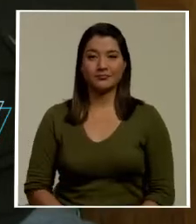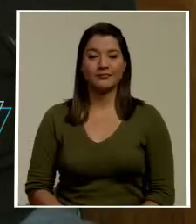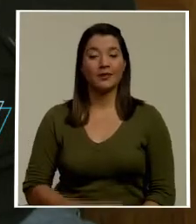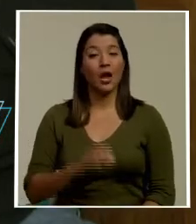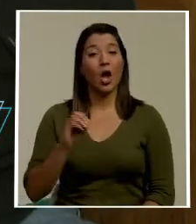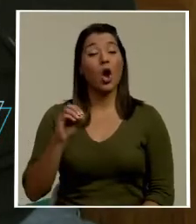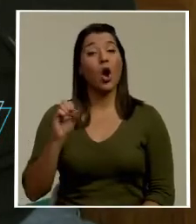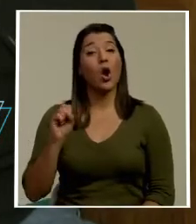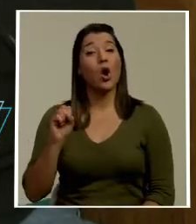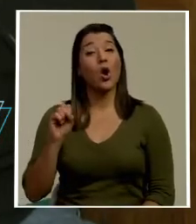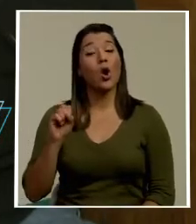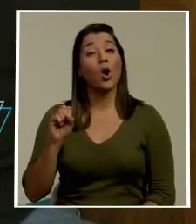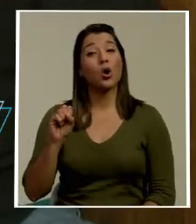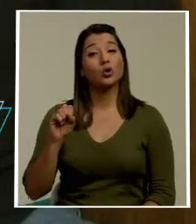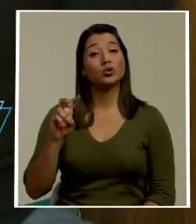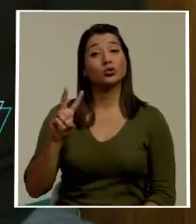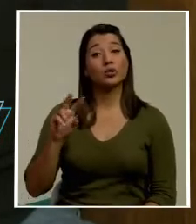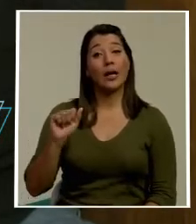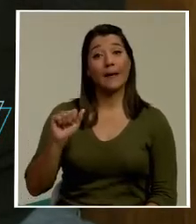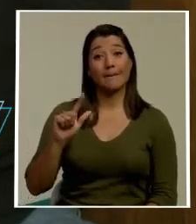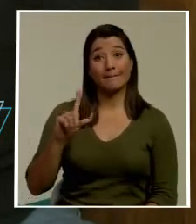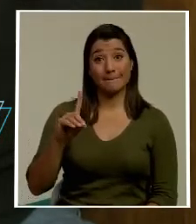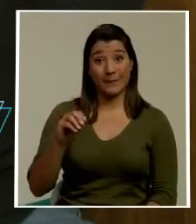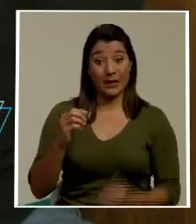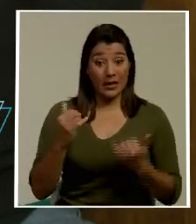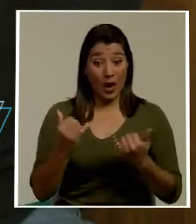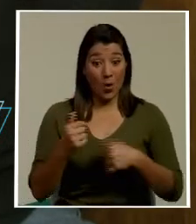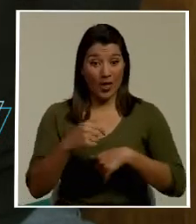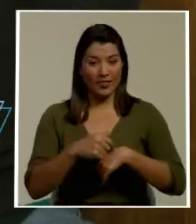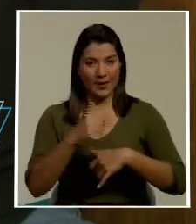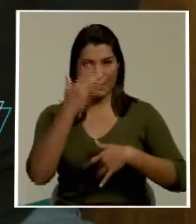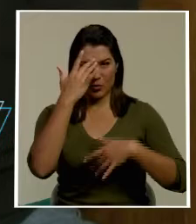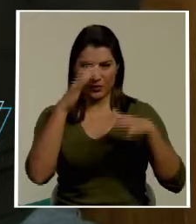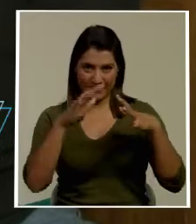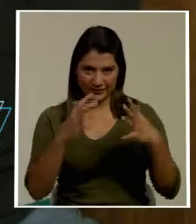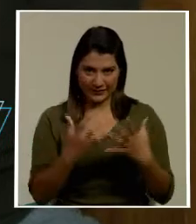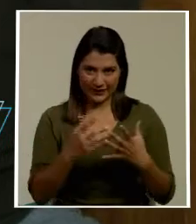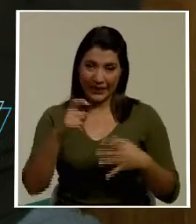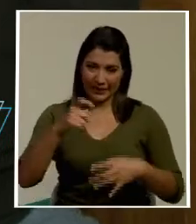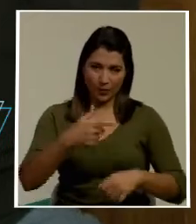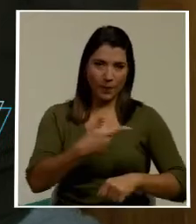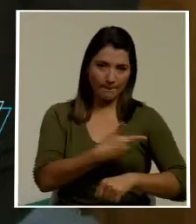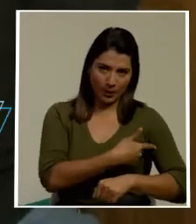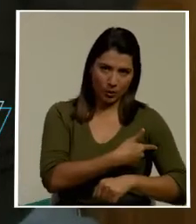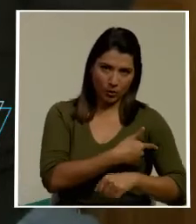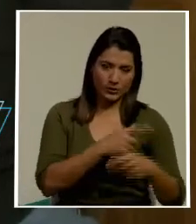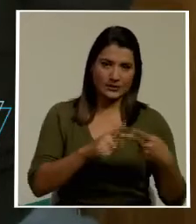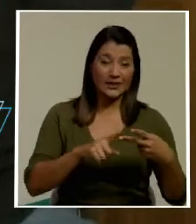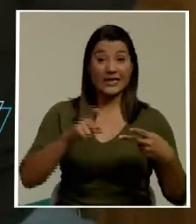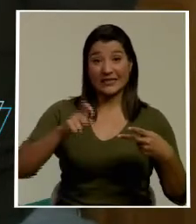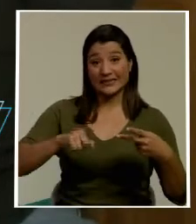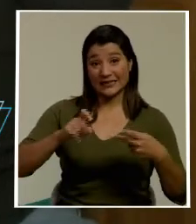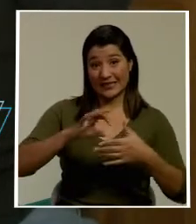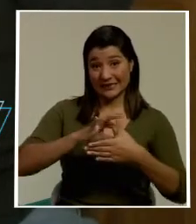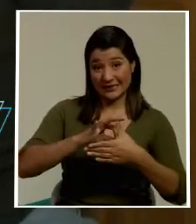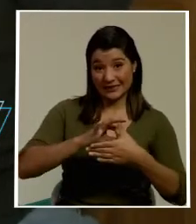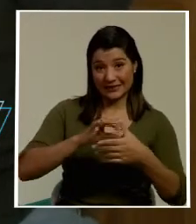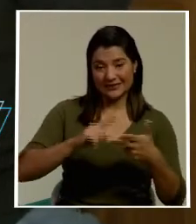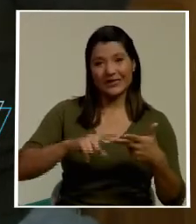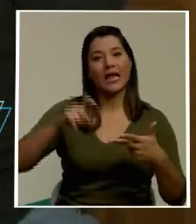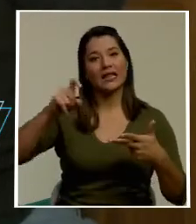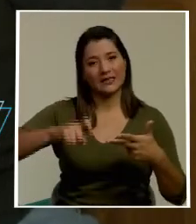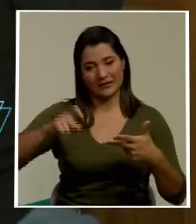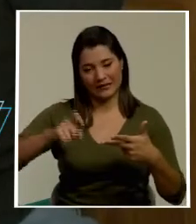Osvaldo, claro que sí. En estos tiempos se necesitan vacunas, se necesitan bistecs y se necesitan